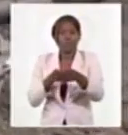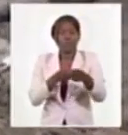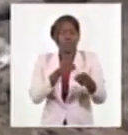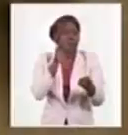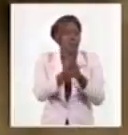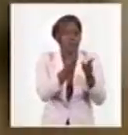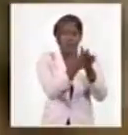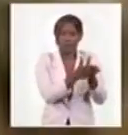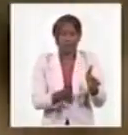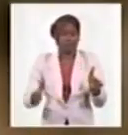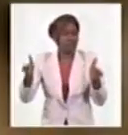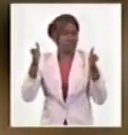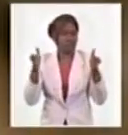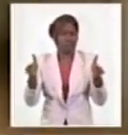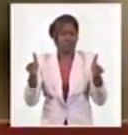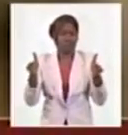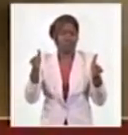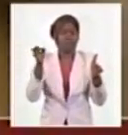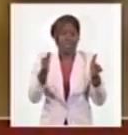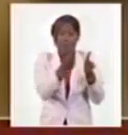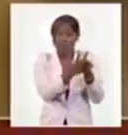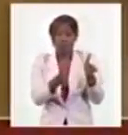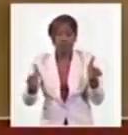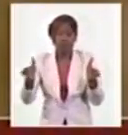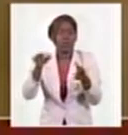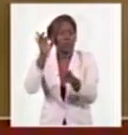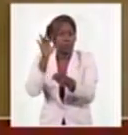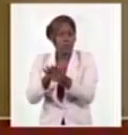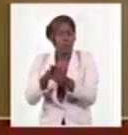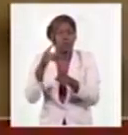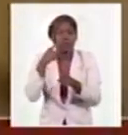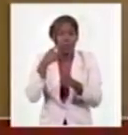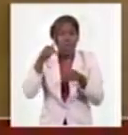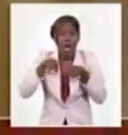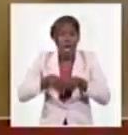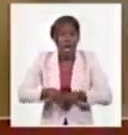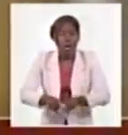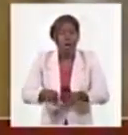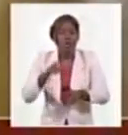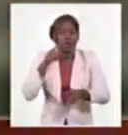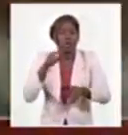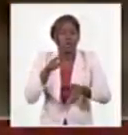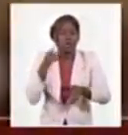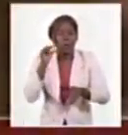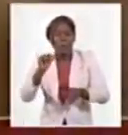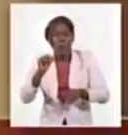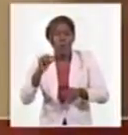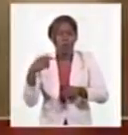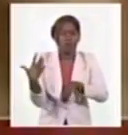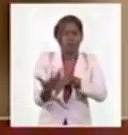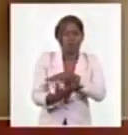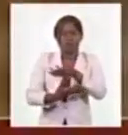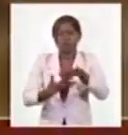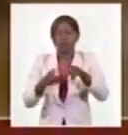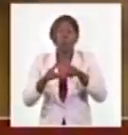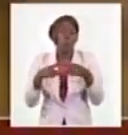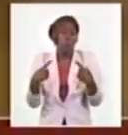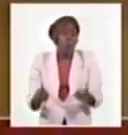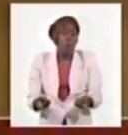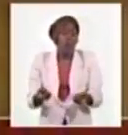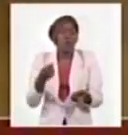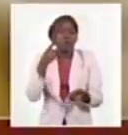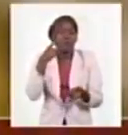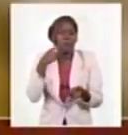días, que al parecer se está rompiendo esa estabilización con los acontecimientos que estamos viendo